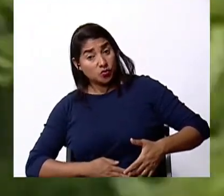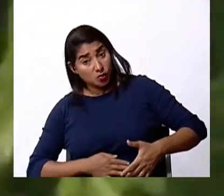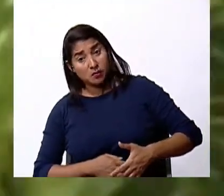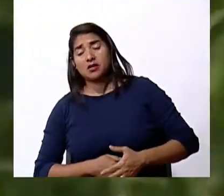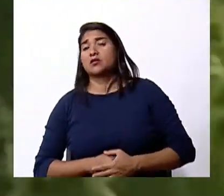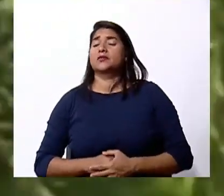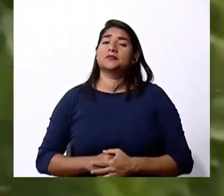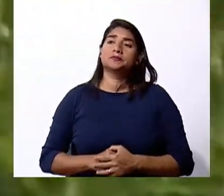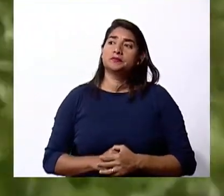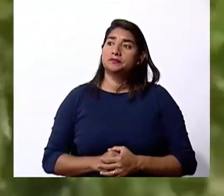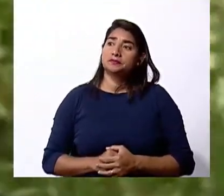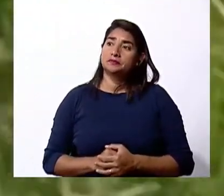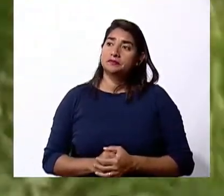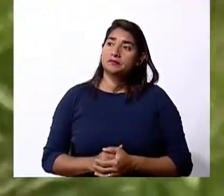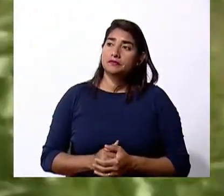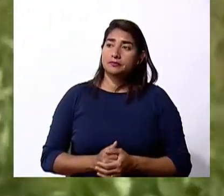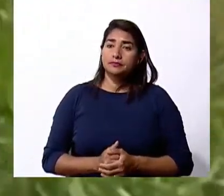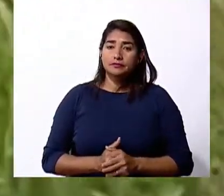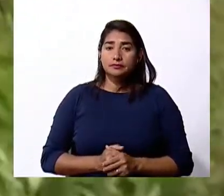gastrointestinales.